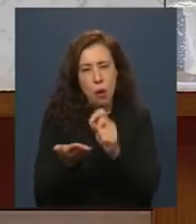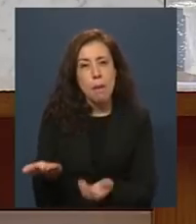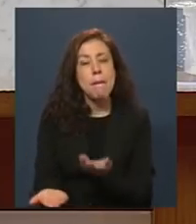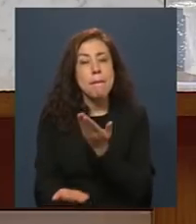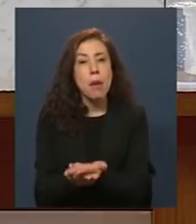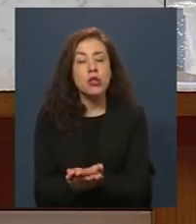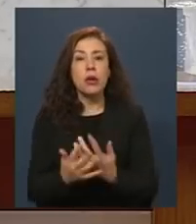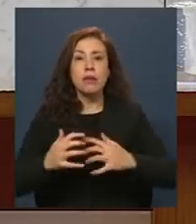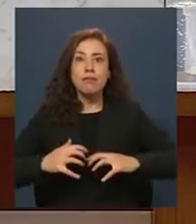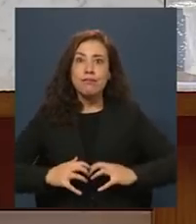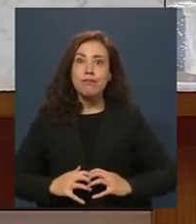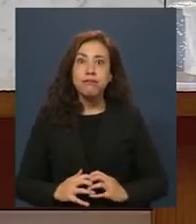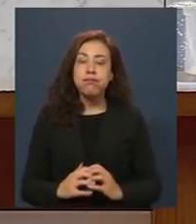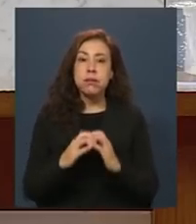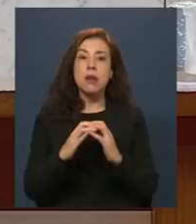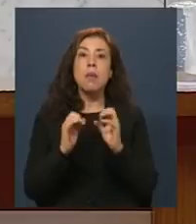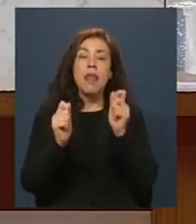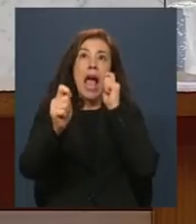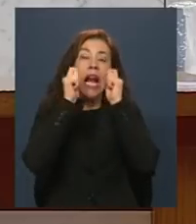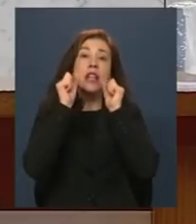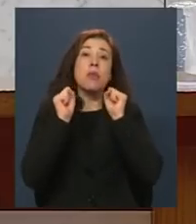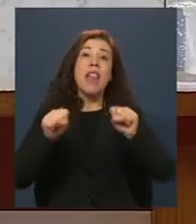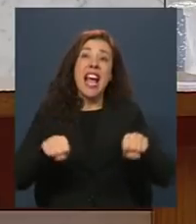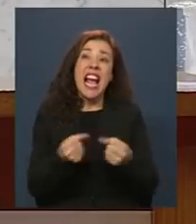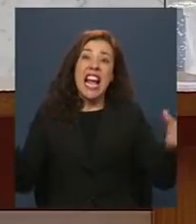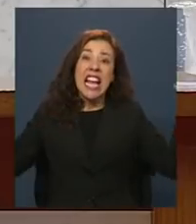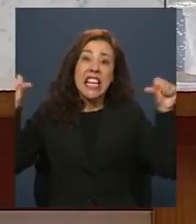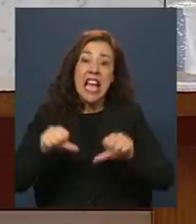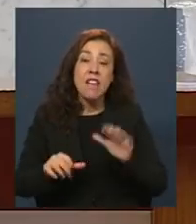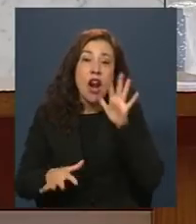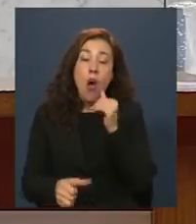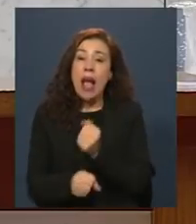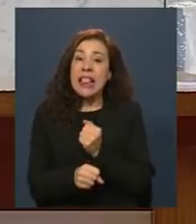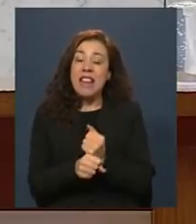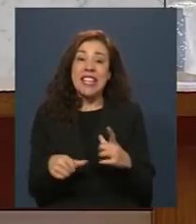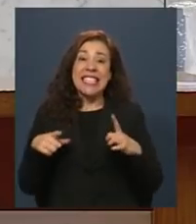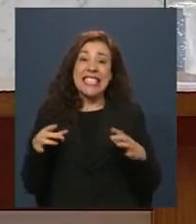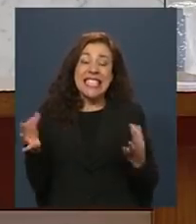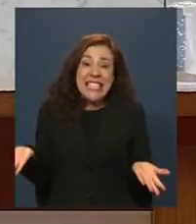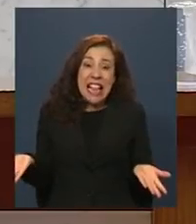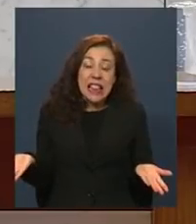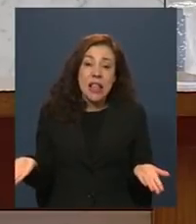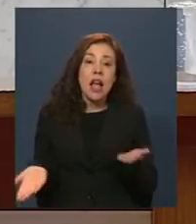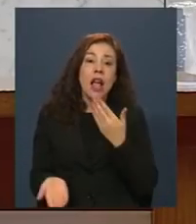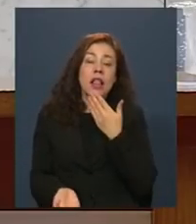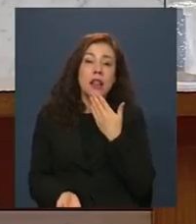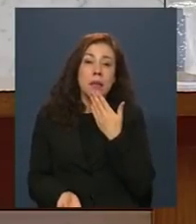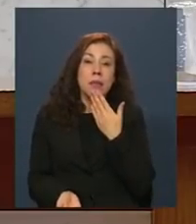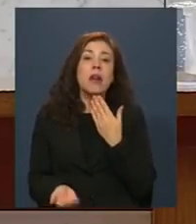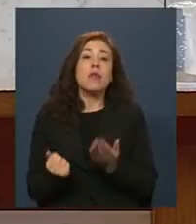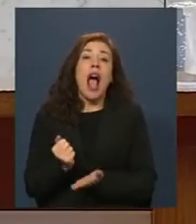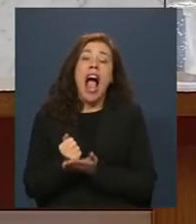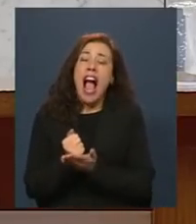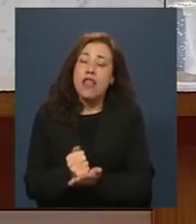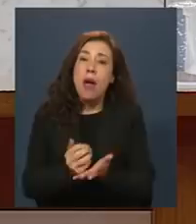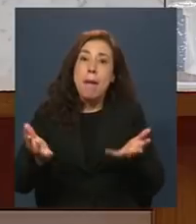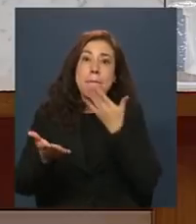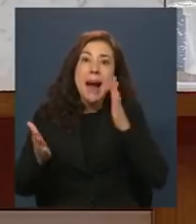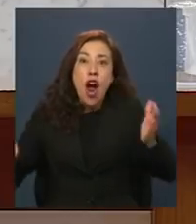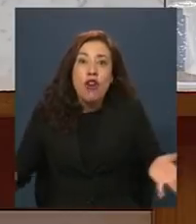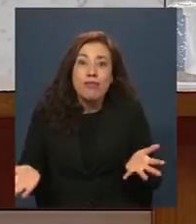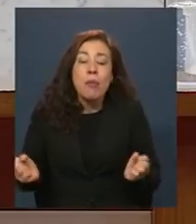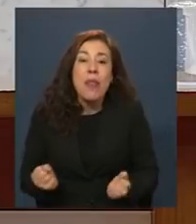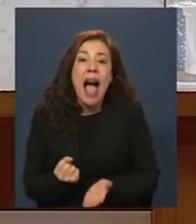las fortaleciera frente al riesgo de la quiebra, el desempleo, y que a la vez comportara una inyección reactivadora de la